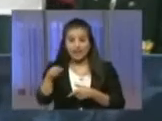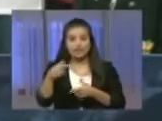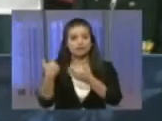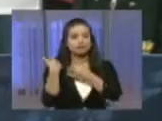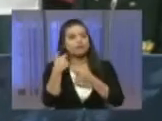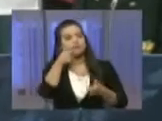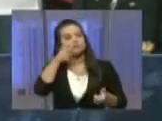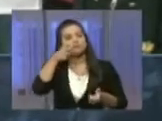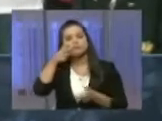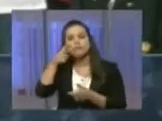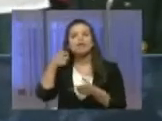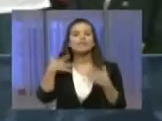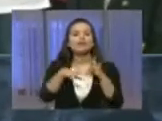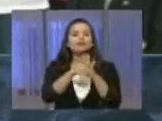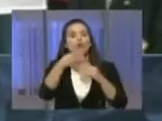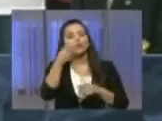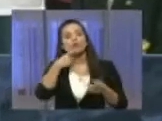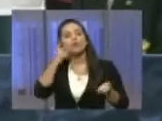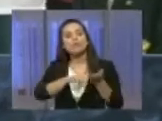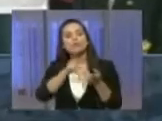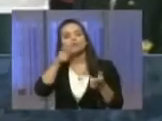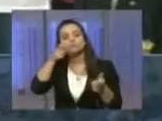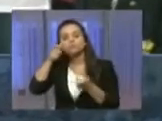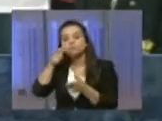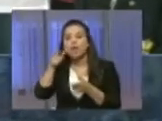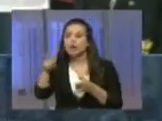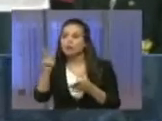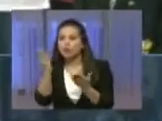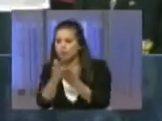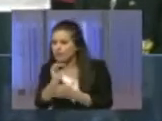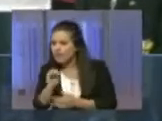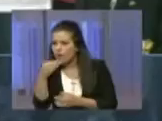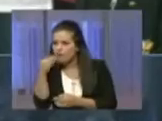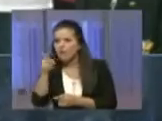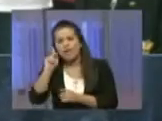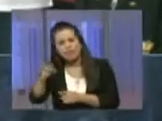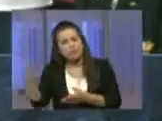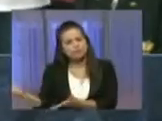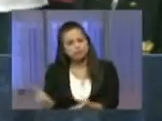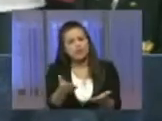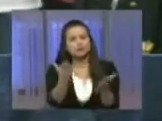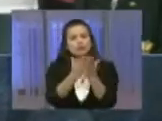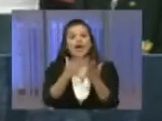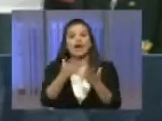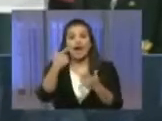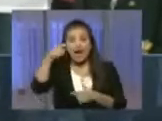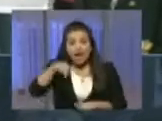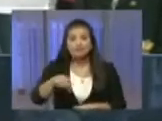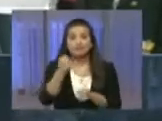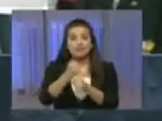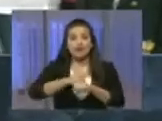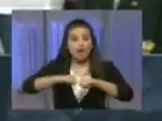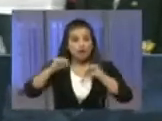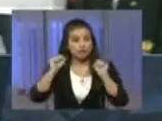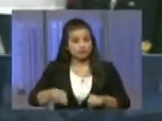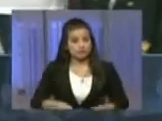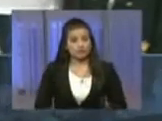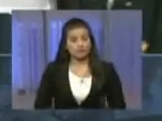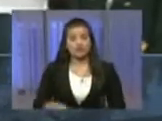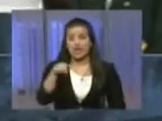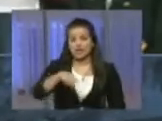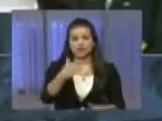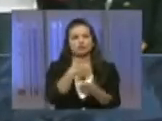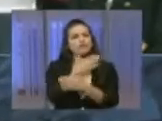está pendiente que el joven estudia que el joven no estudia que joven aquí por ejemplo en esta base de misiones yo Quiero felicitar a los